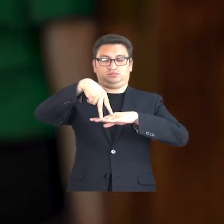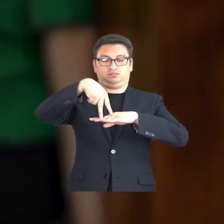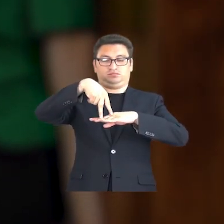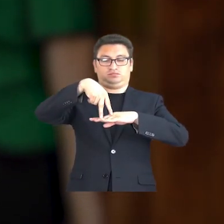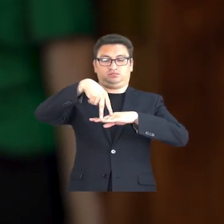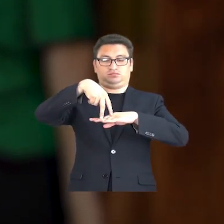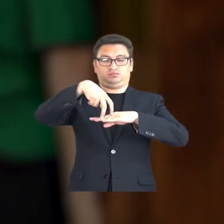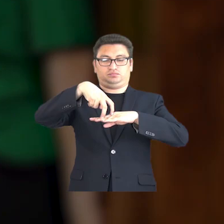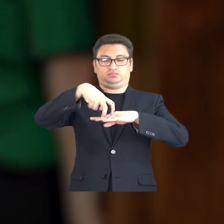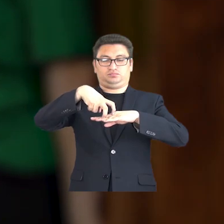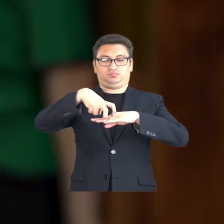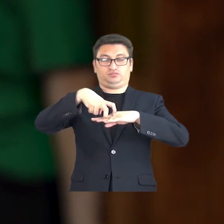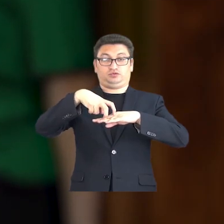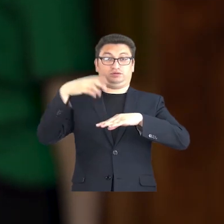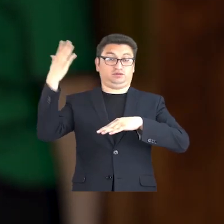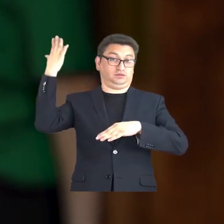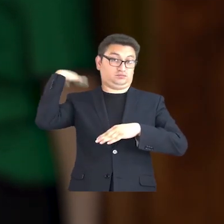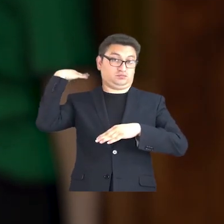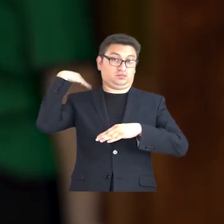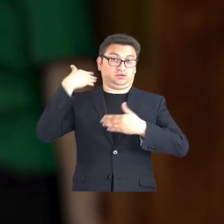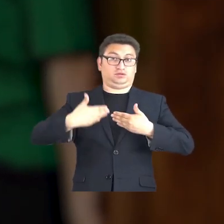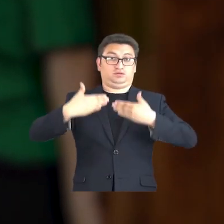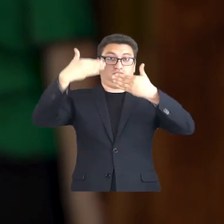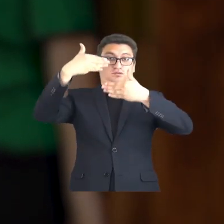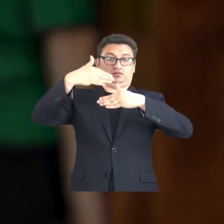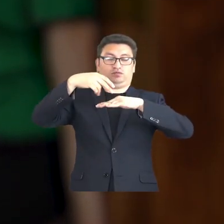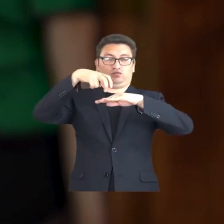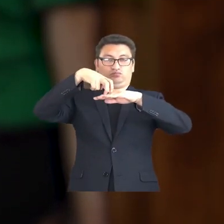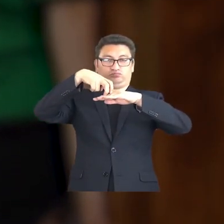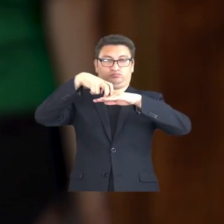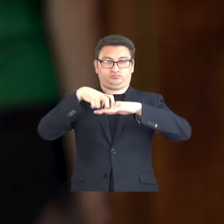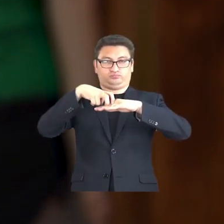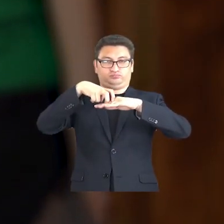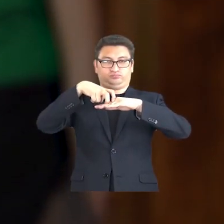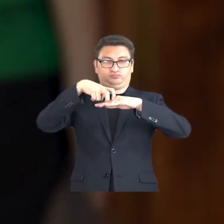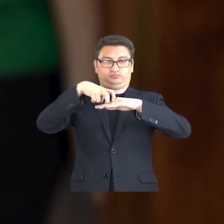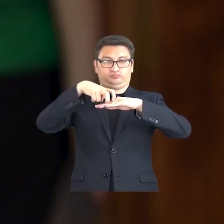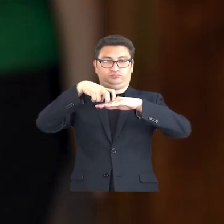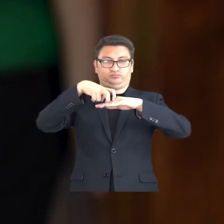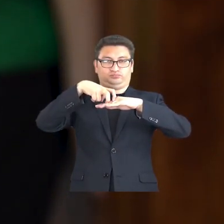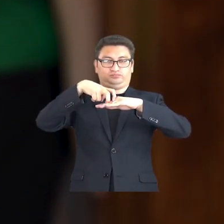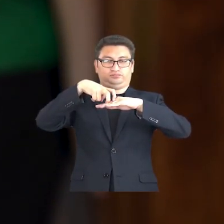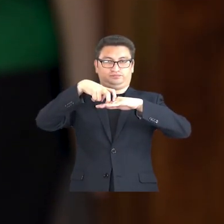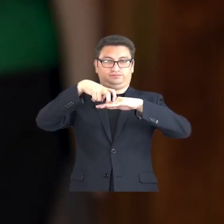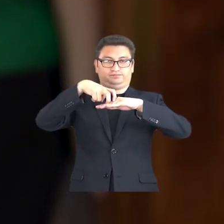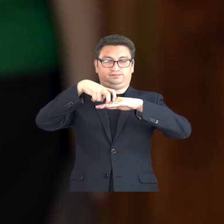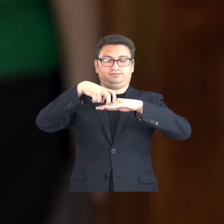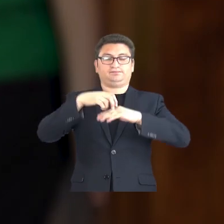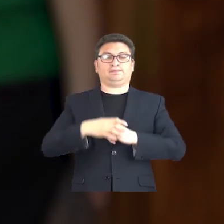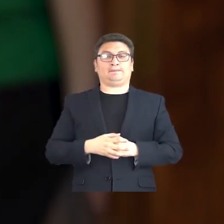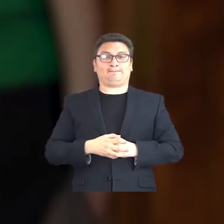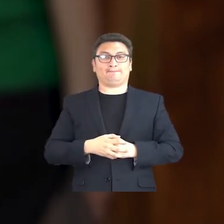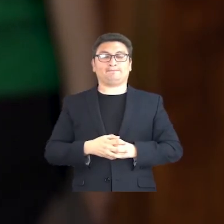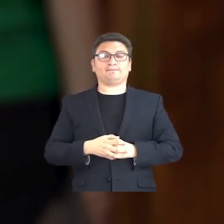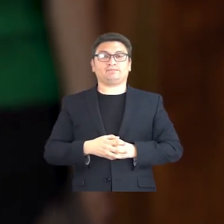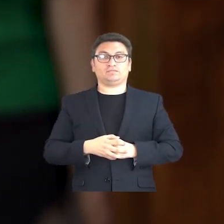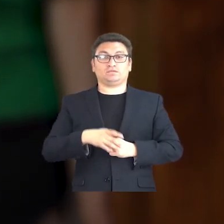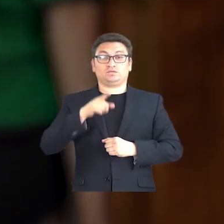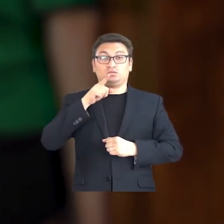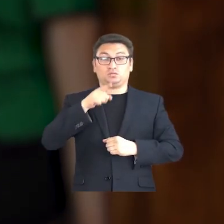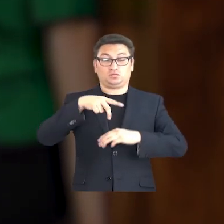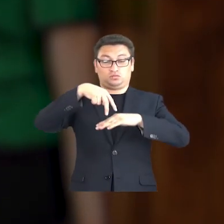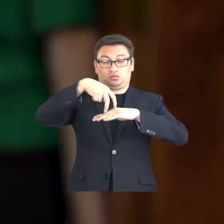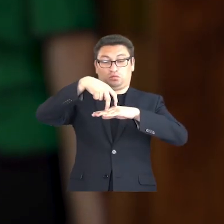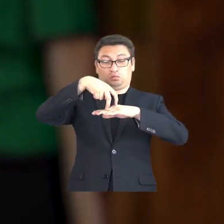Mantén la espalda recta. Dobla lentamente las rodillas. Tu espalda se deslizará por la pared. Mantén la